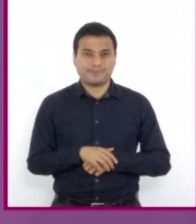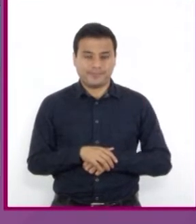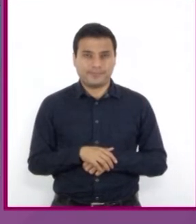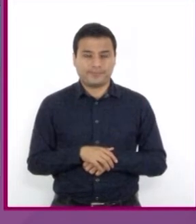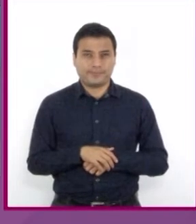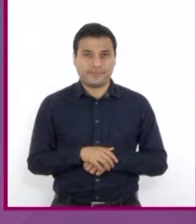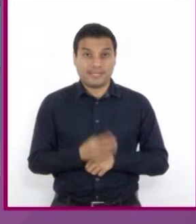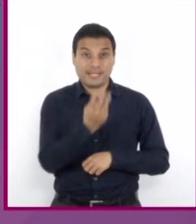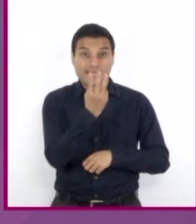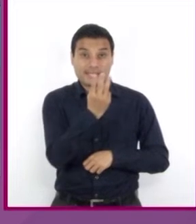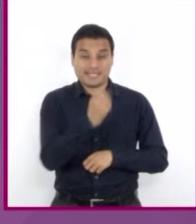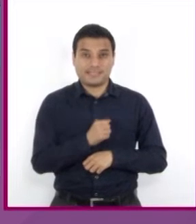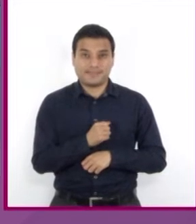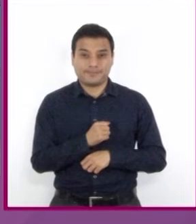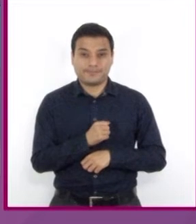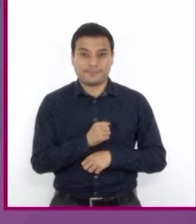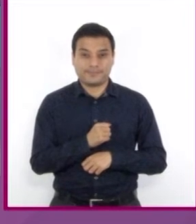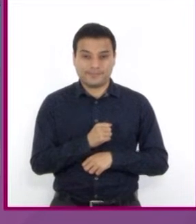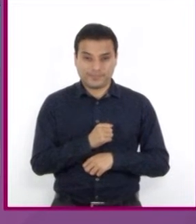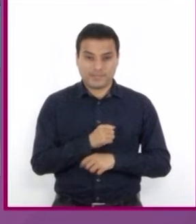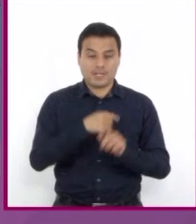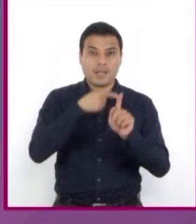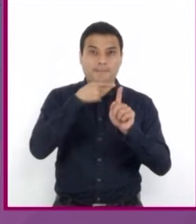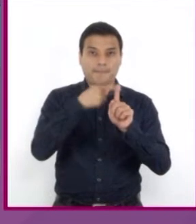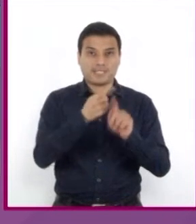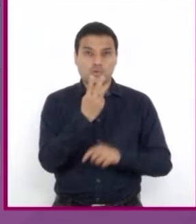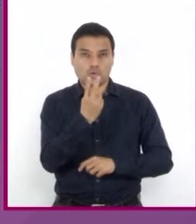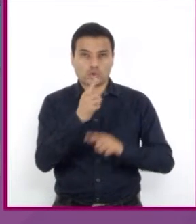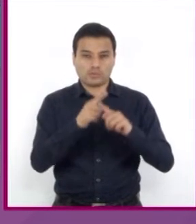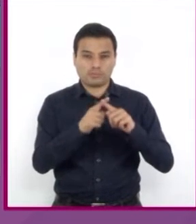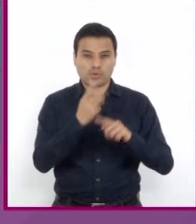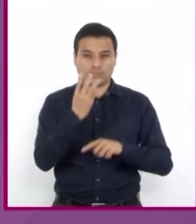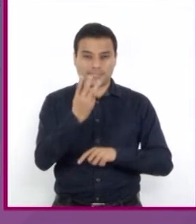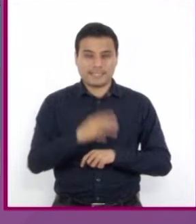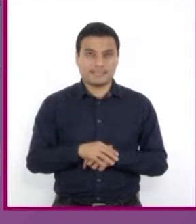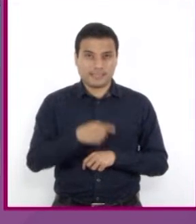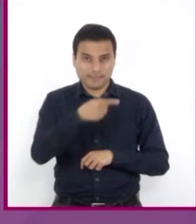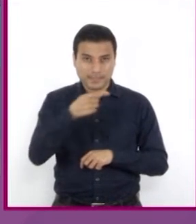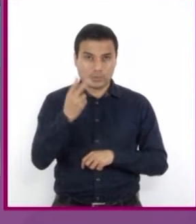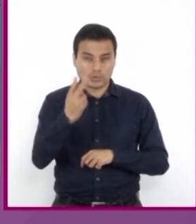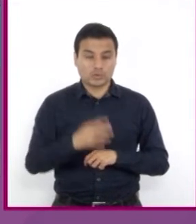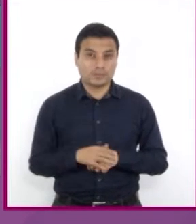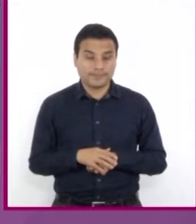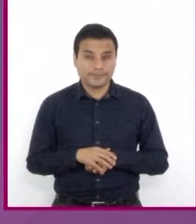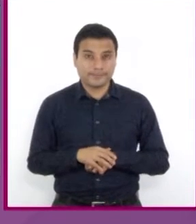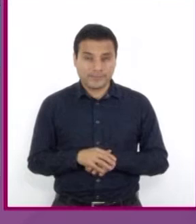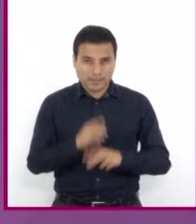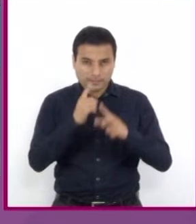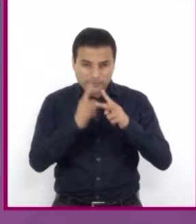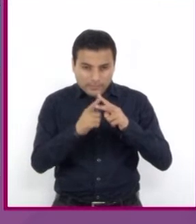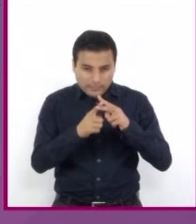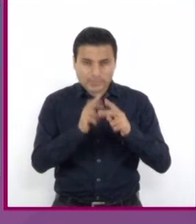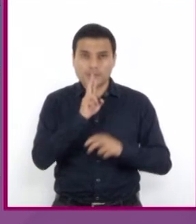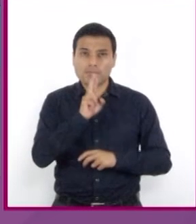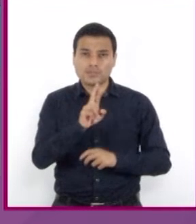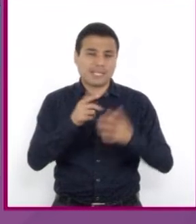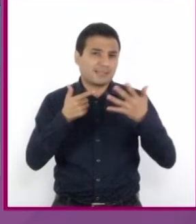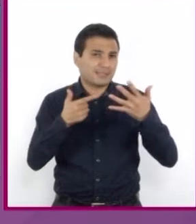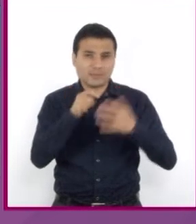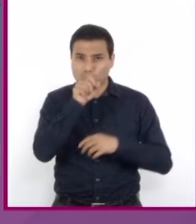tenemos 3 más la diferencia del doble de 3 y 2. Al realizar las operaciones, el resultado es